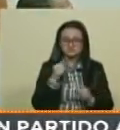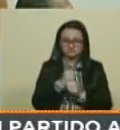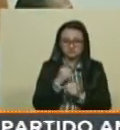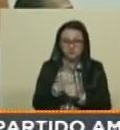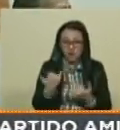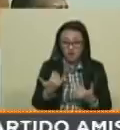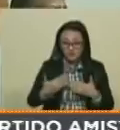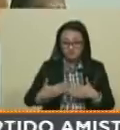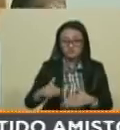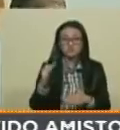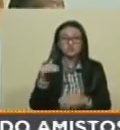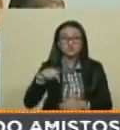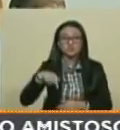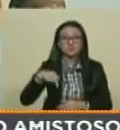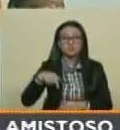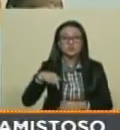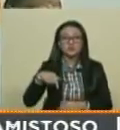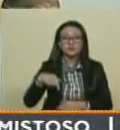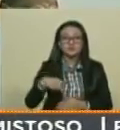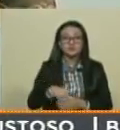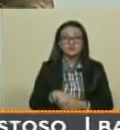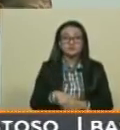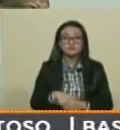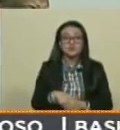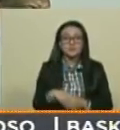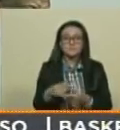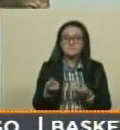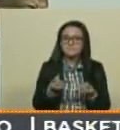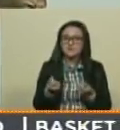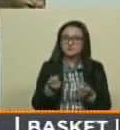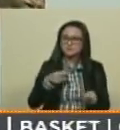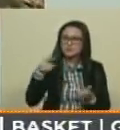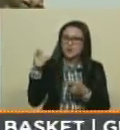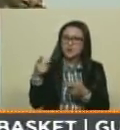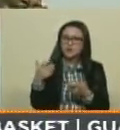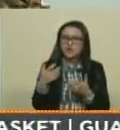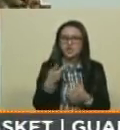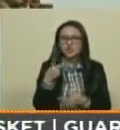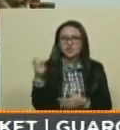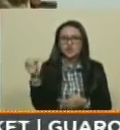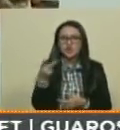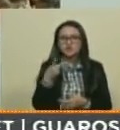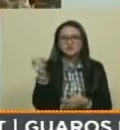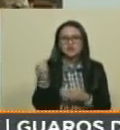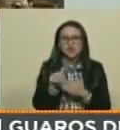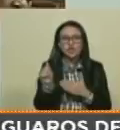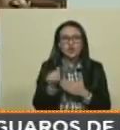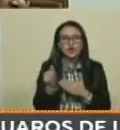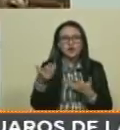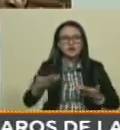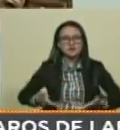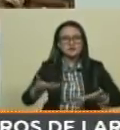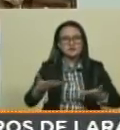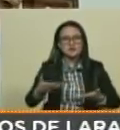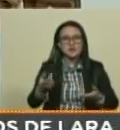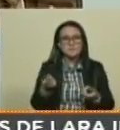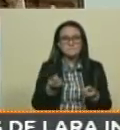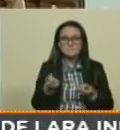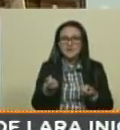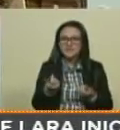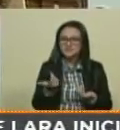rindiendo cuenta hoy acá. Precio de importación de un producto a $200 el kilogramo. El precio referencial de ese